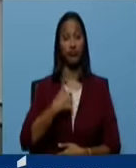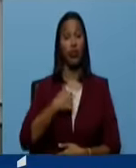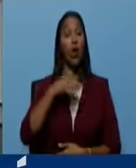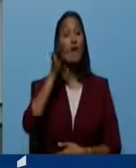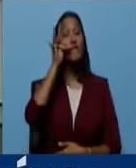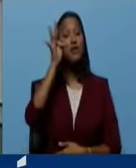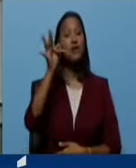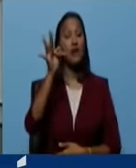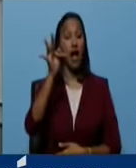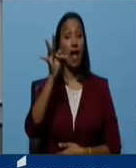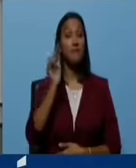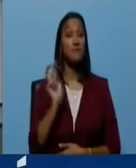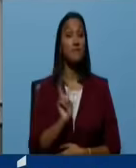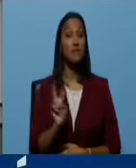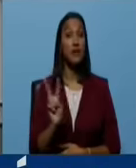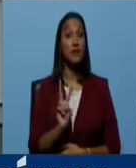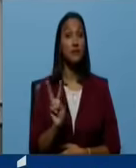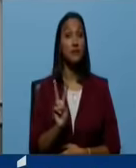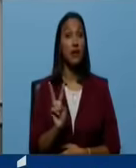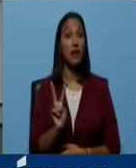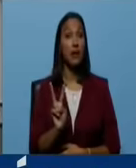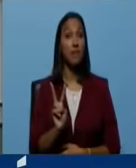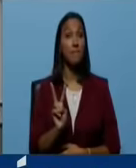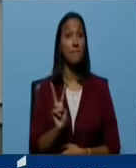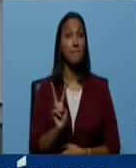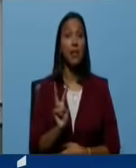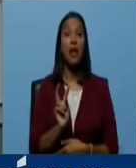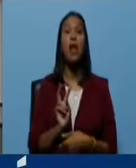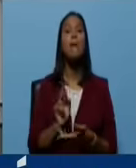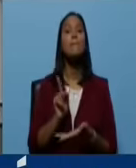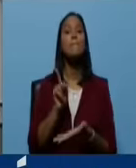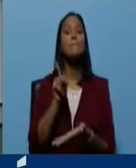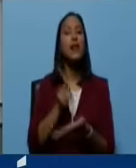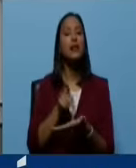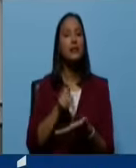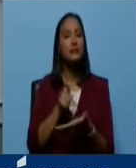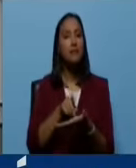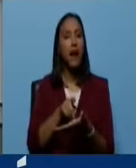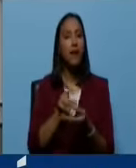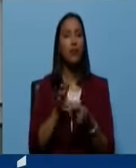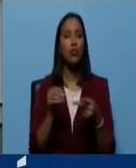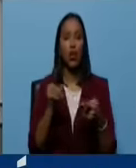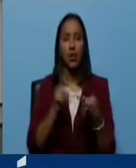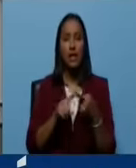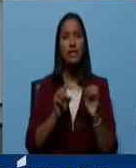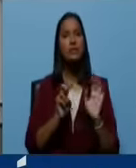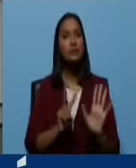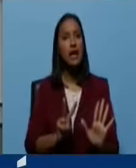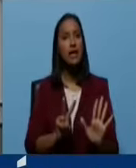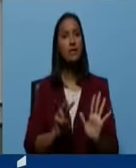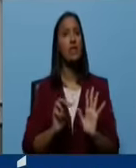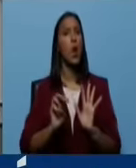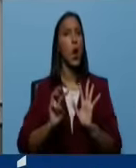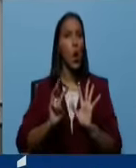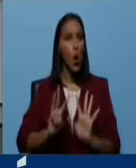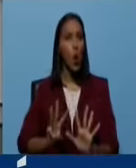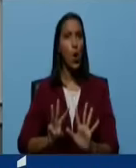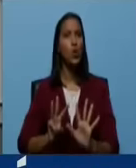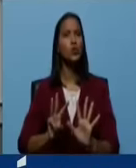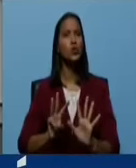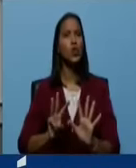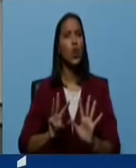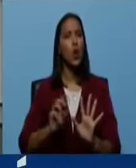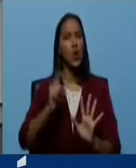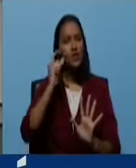tres audiencias que convocó dicha sala electoral durante los días 7, 8 y 9 de agosto,